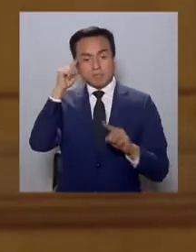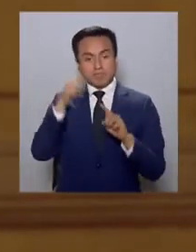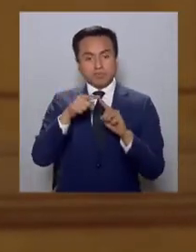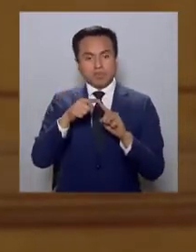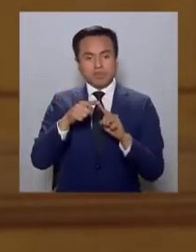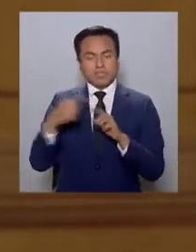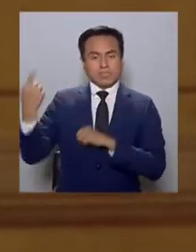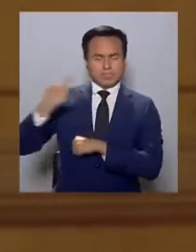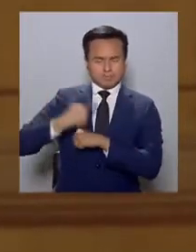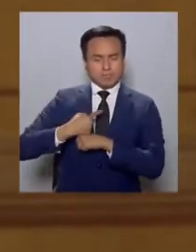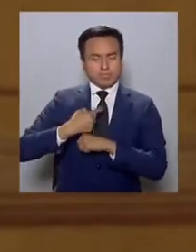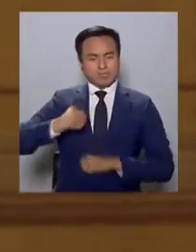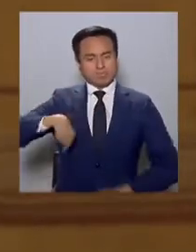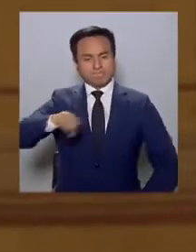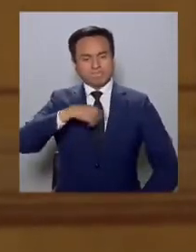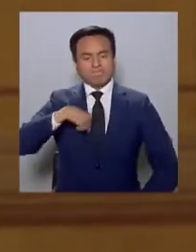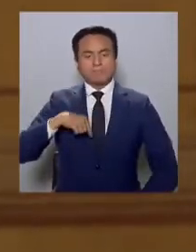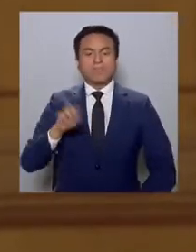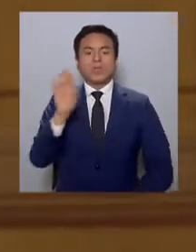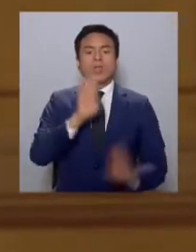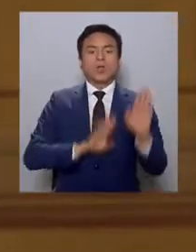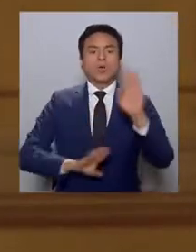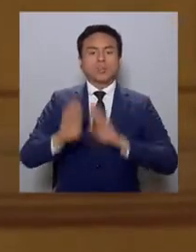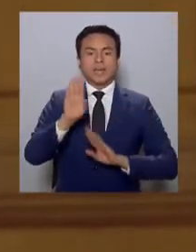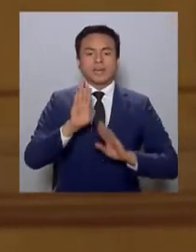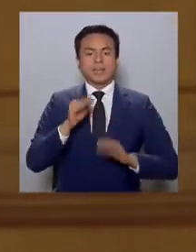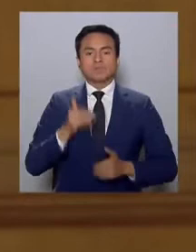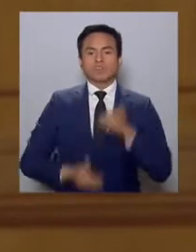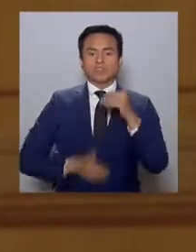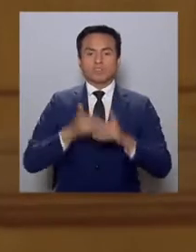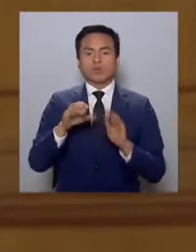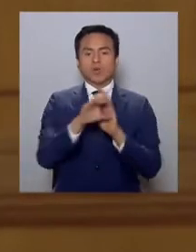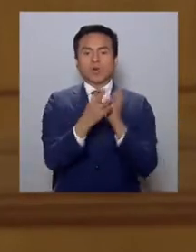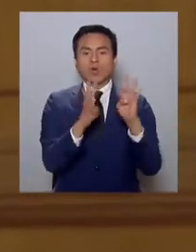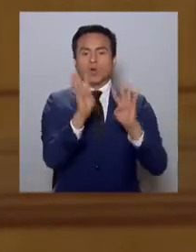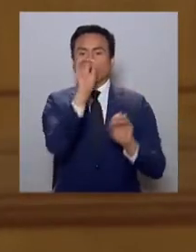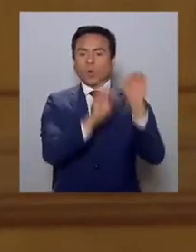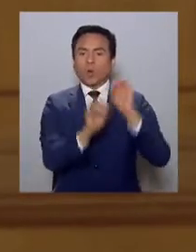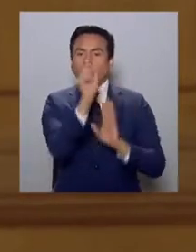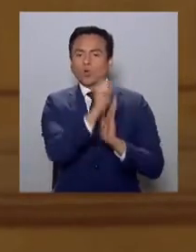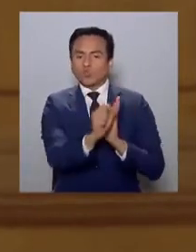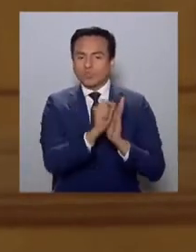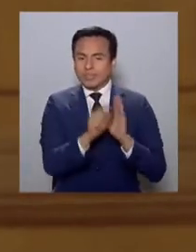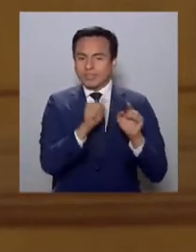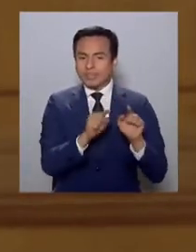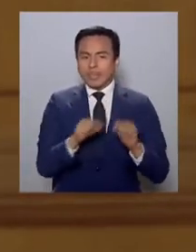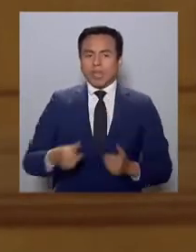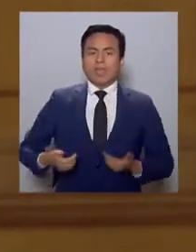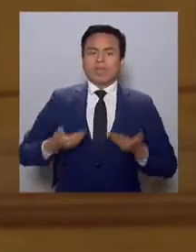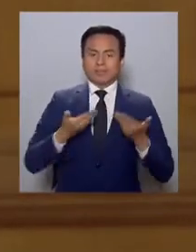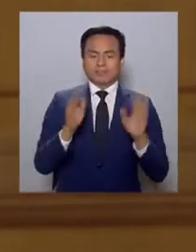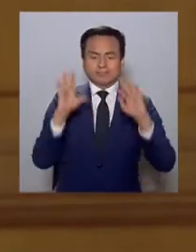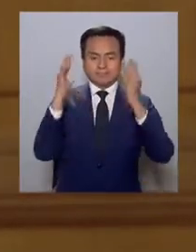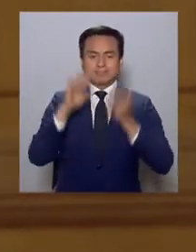hemos impuesto es cuidar nuestro proceso constituyente, otorgándole